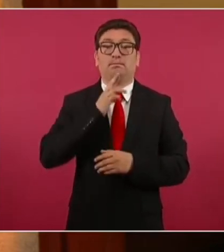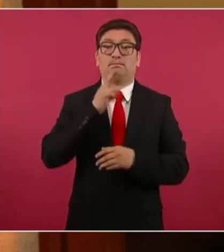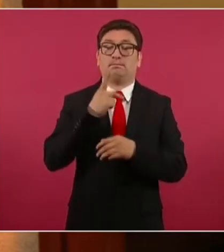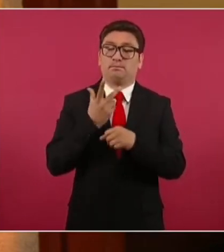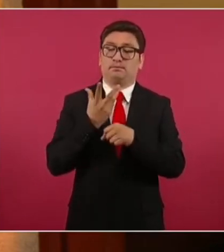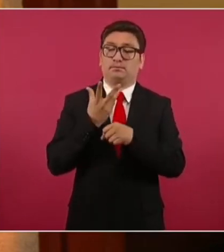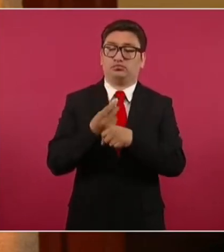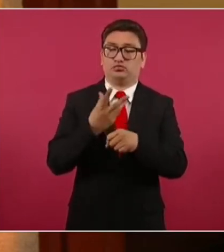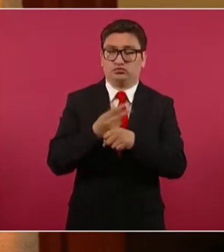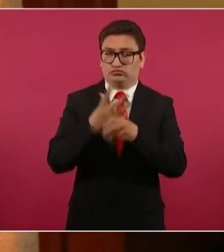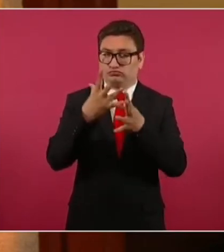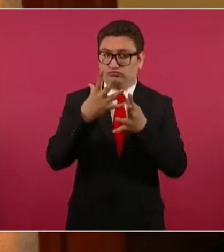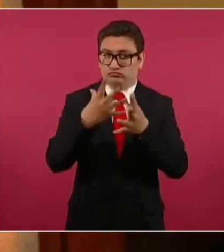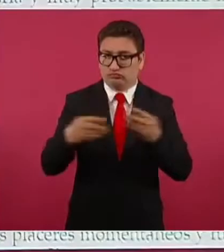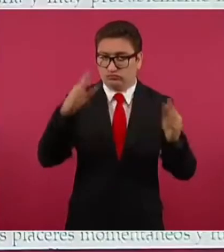solución